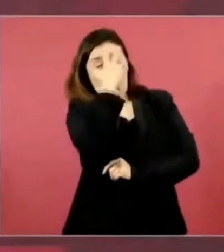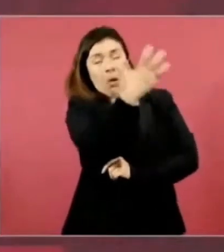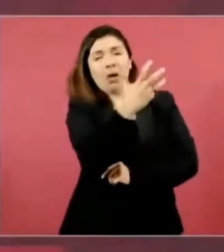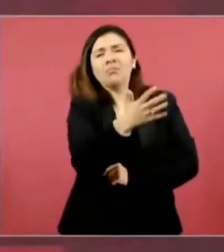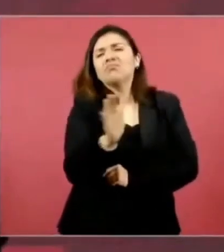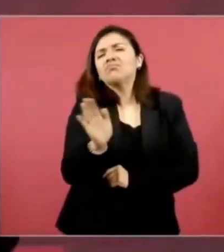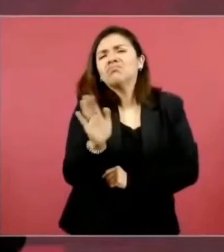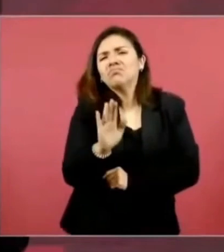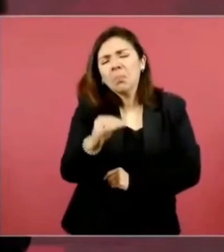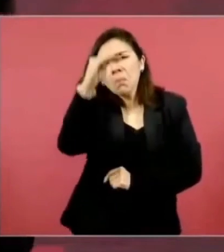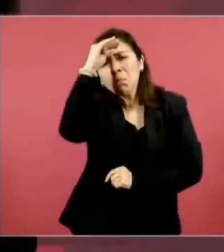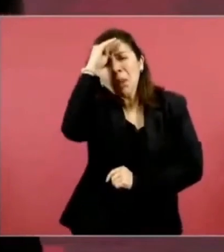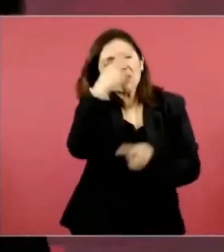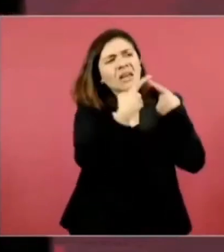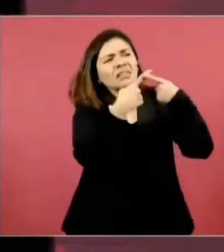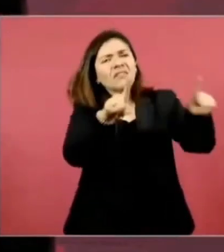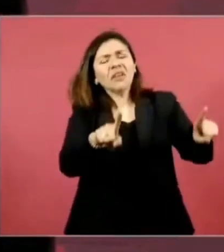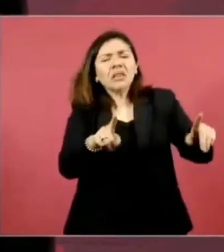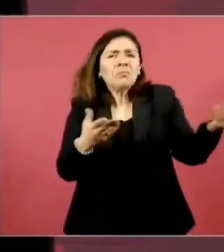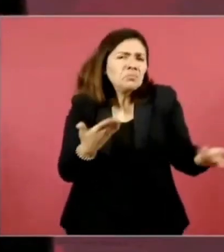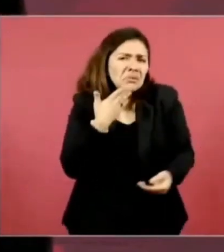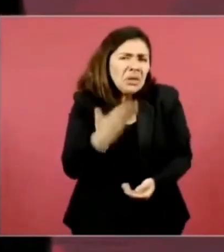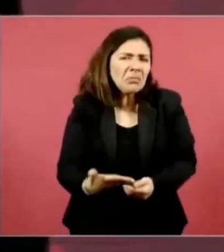pensamos distintos, y qué bueno, ¿no?